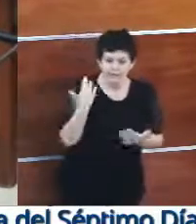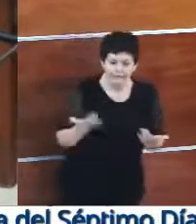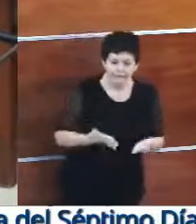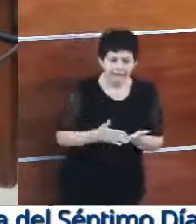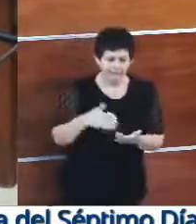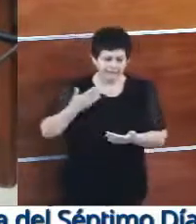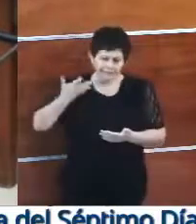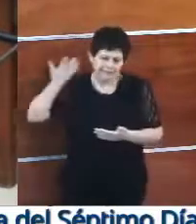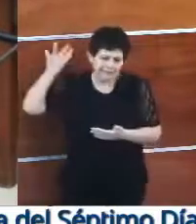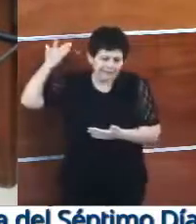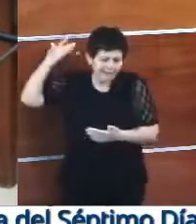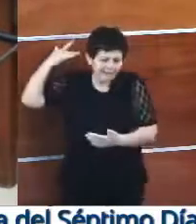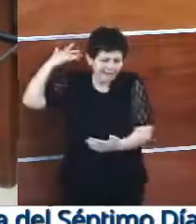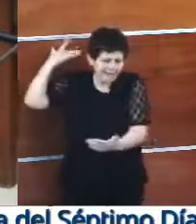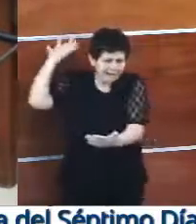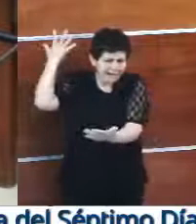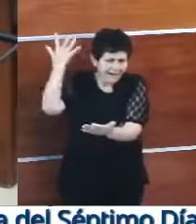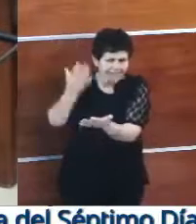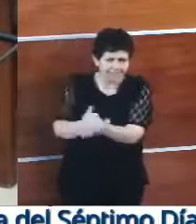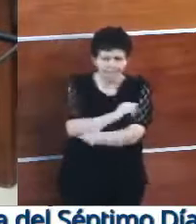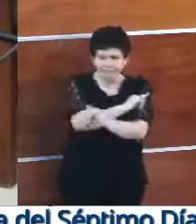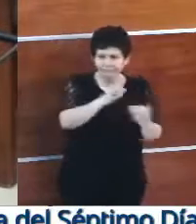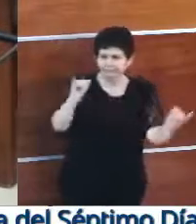anuncio de la segunda venida.